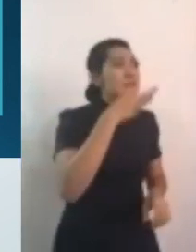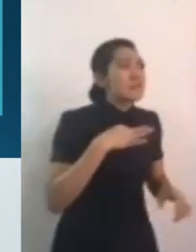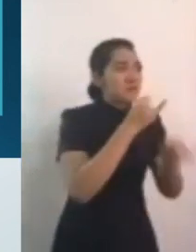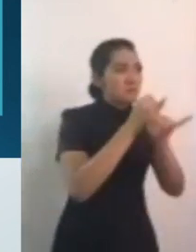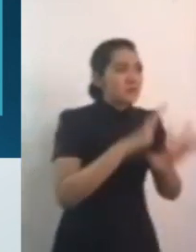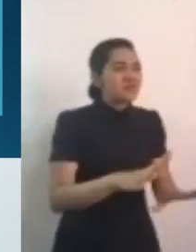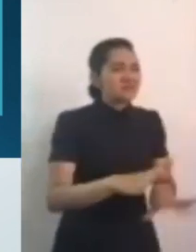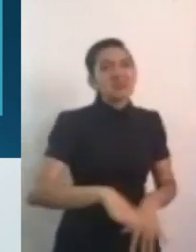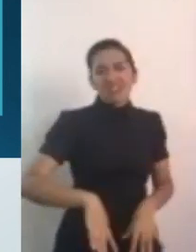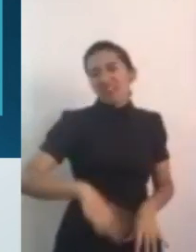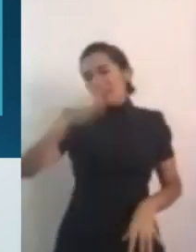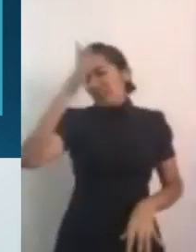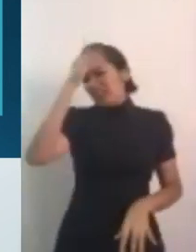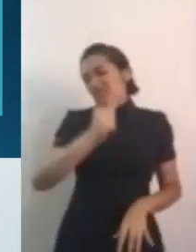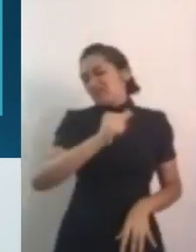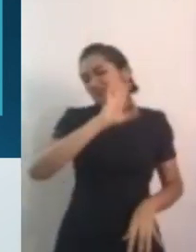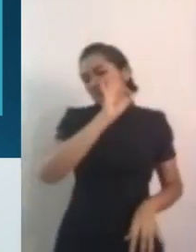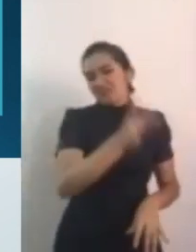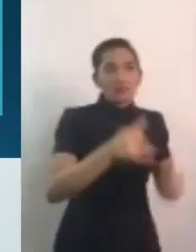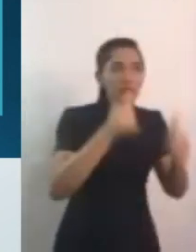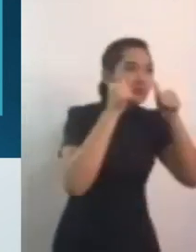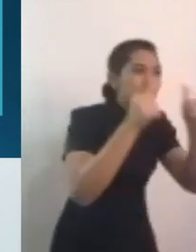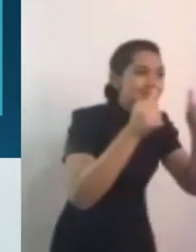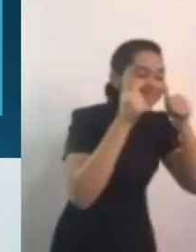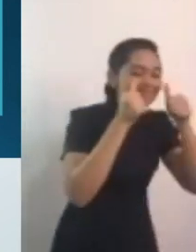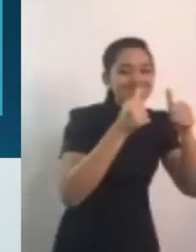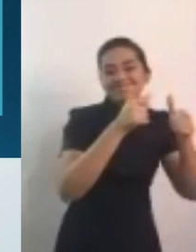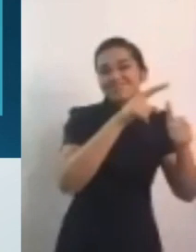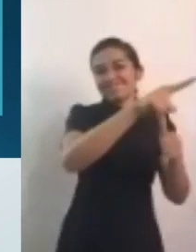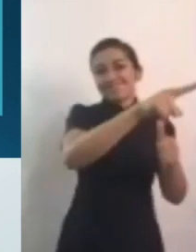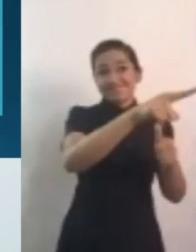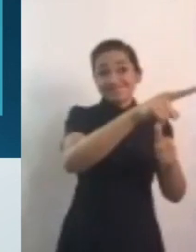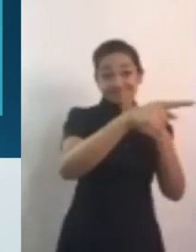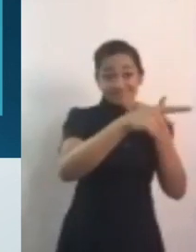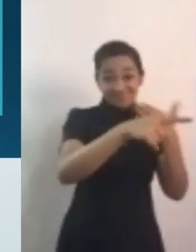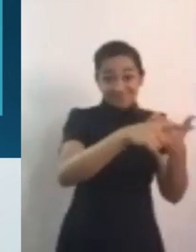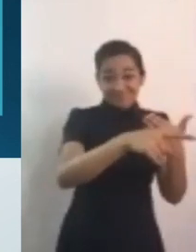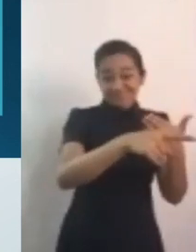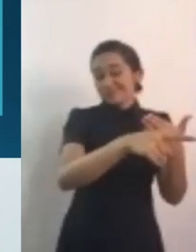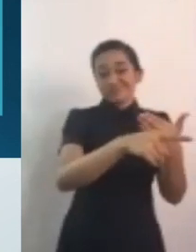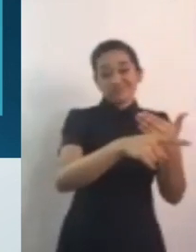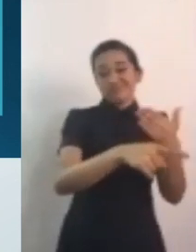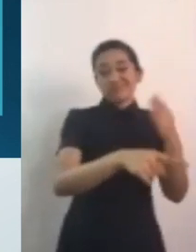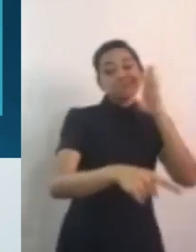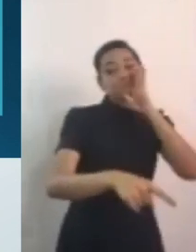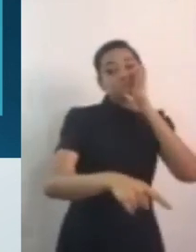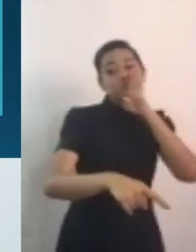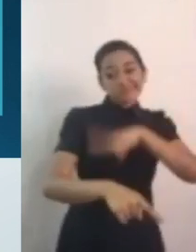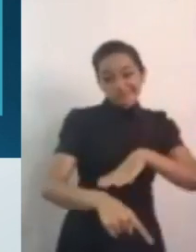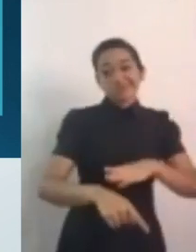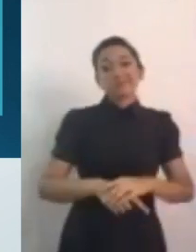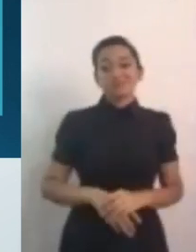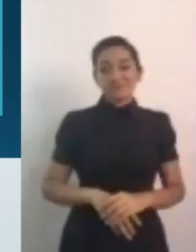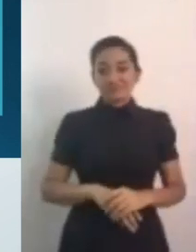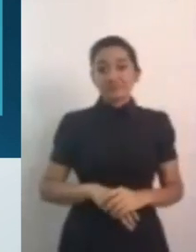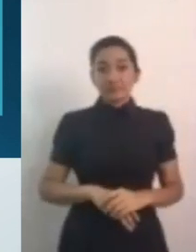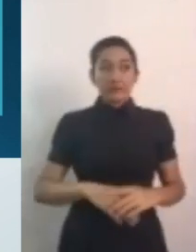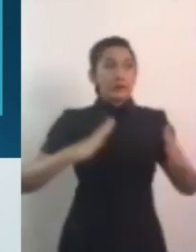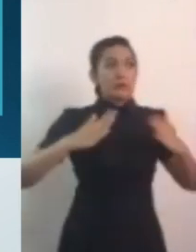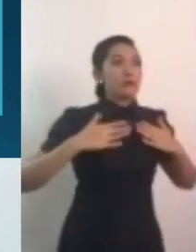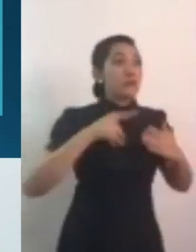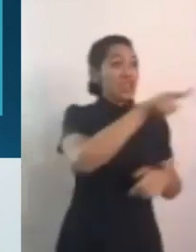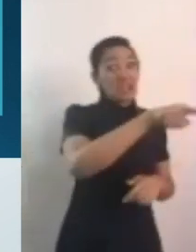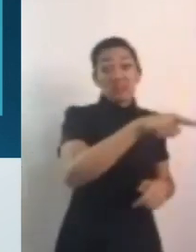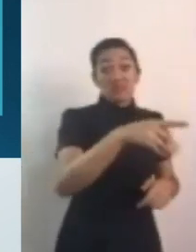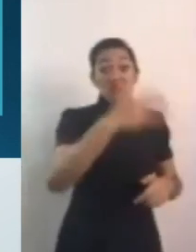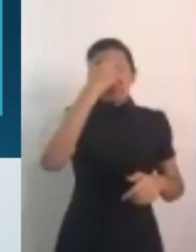yo digo con mucha frecuencia, lo peor que puede uno hacer en estas situaciones es tener que confiar en alguien que no sabe